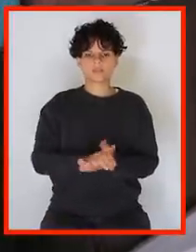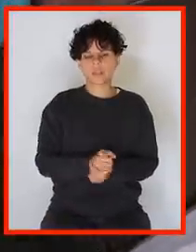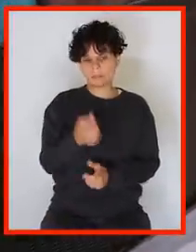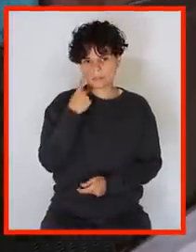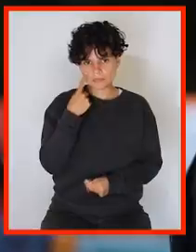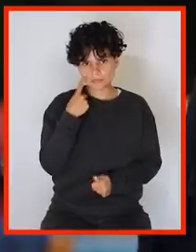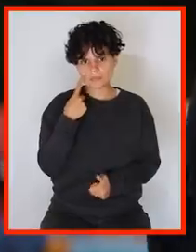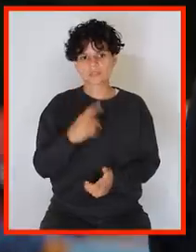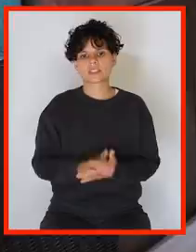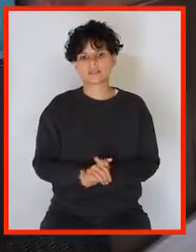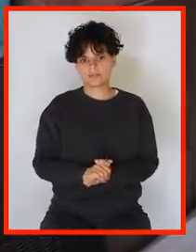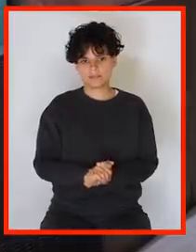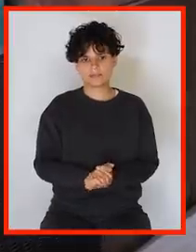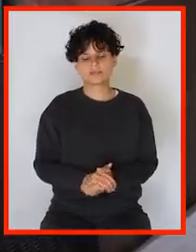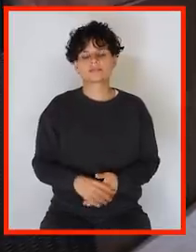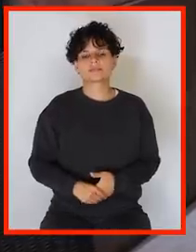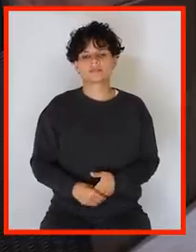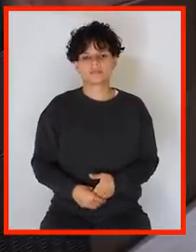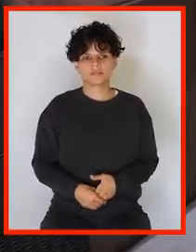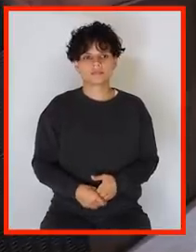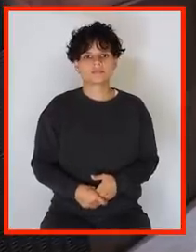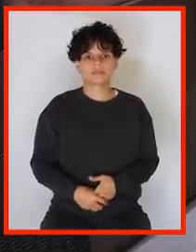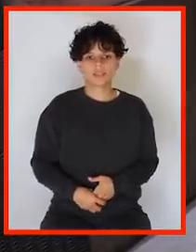con las manos aquí abajo. Mira.